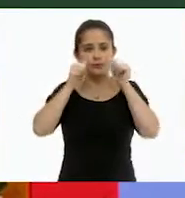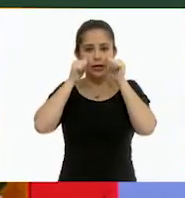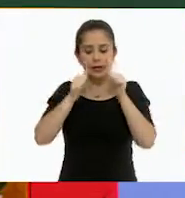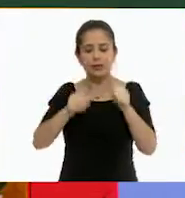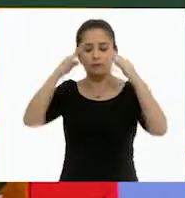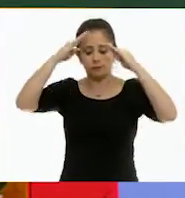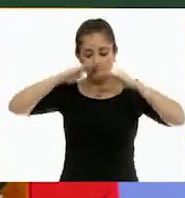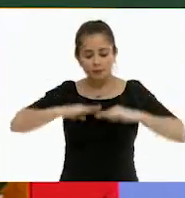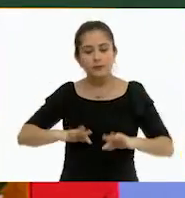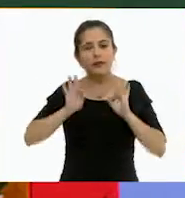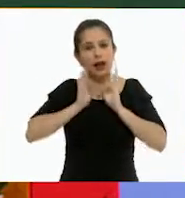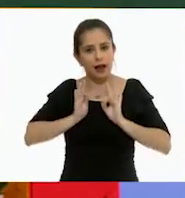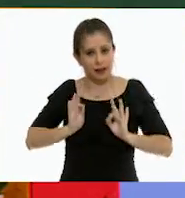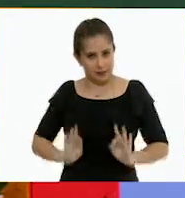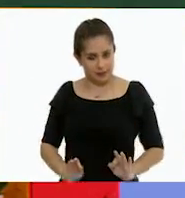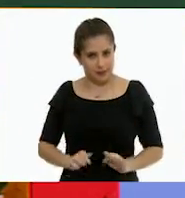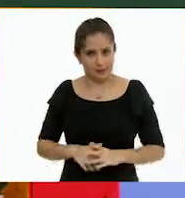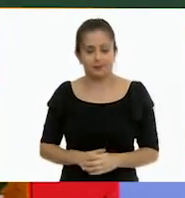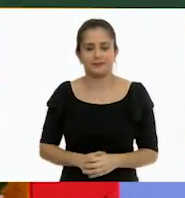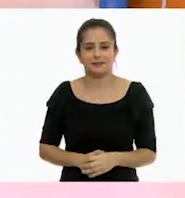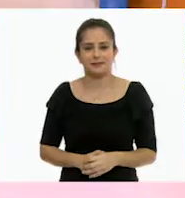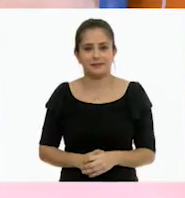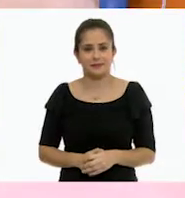nuestro sentido del oído.